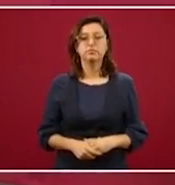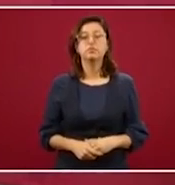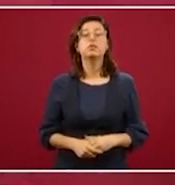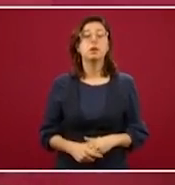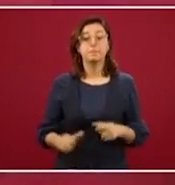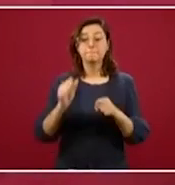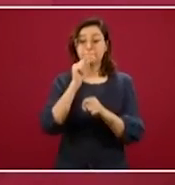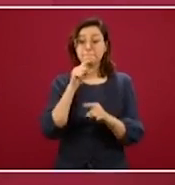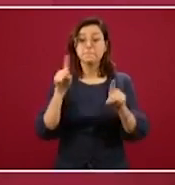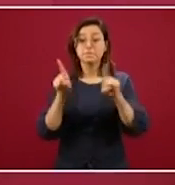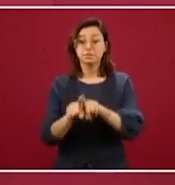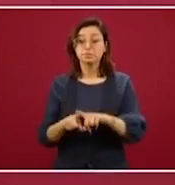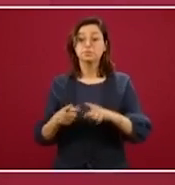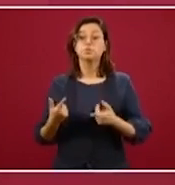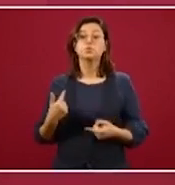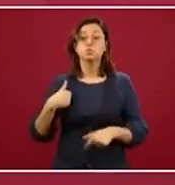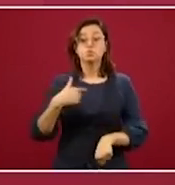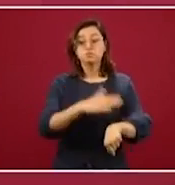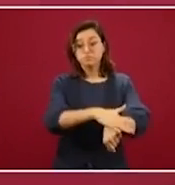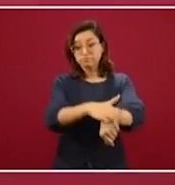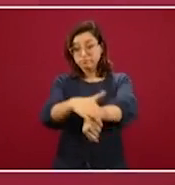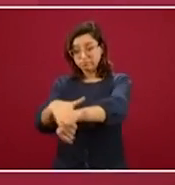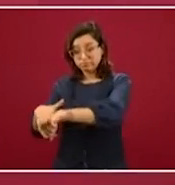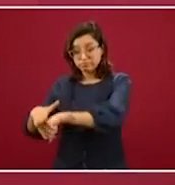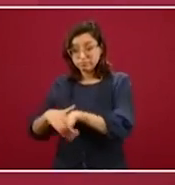llamado a que